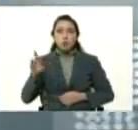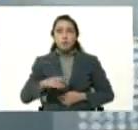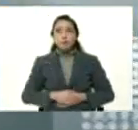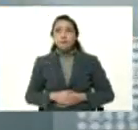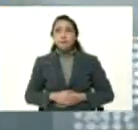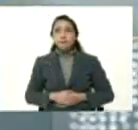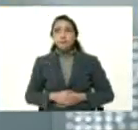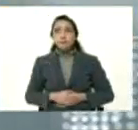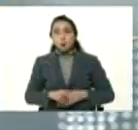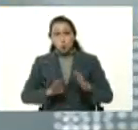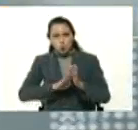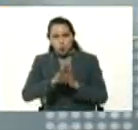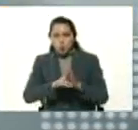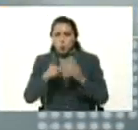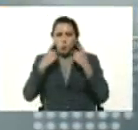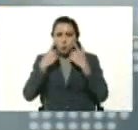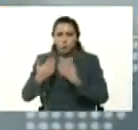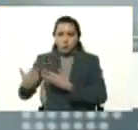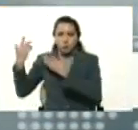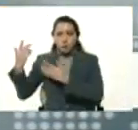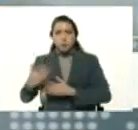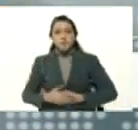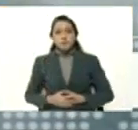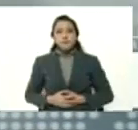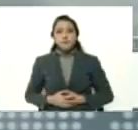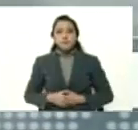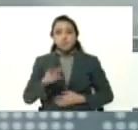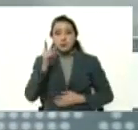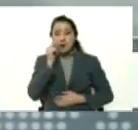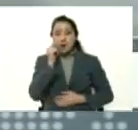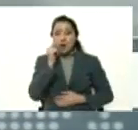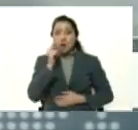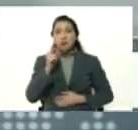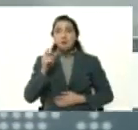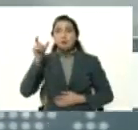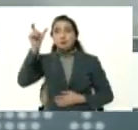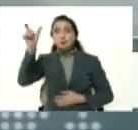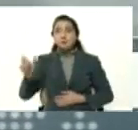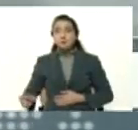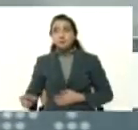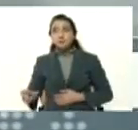de crecimiento. Allá está Amílcar Navas.